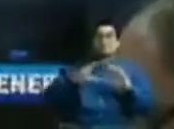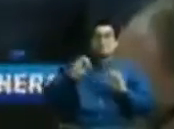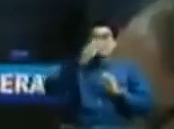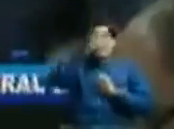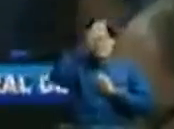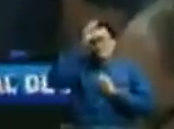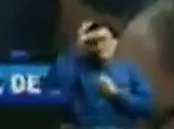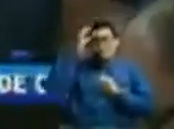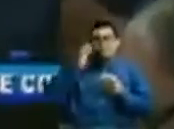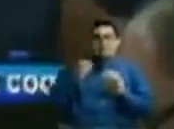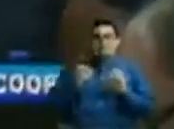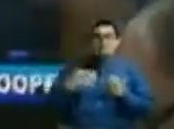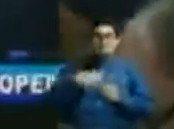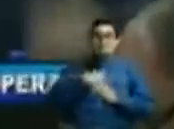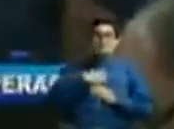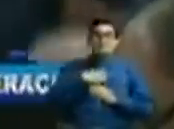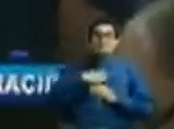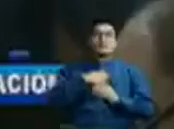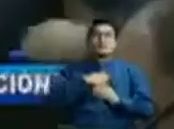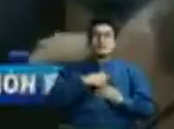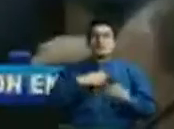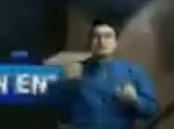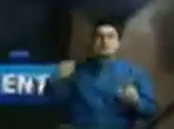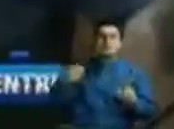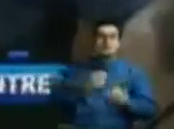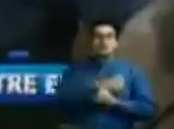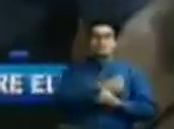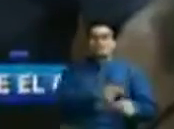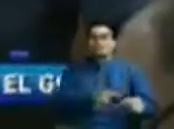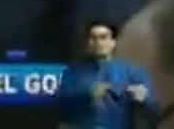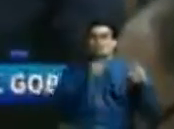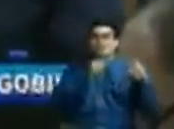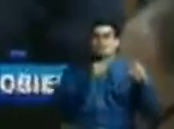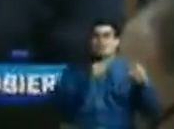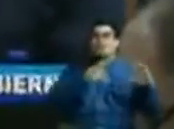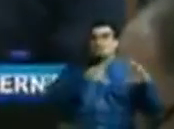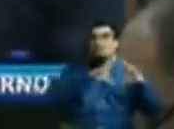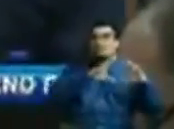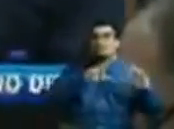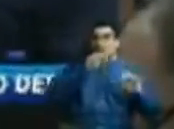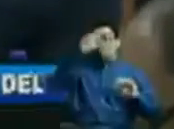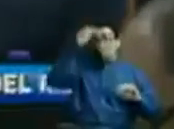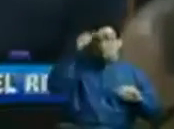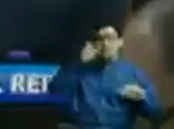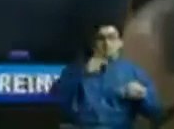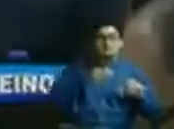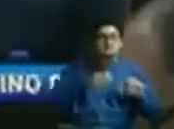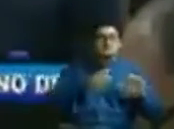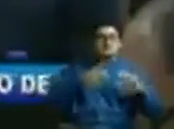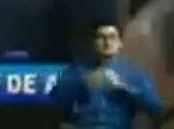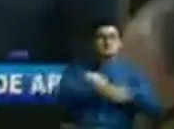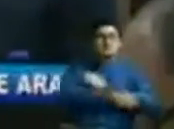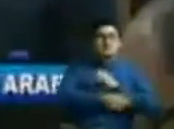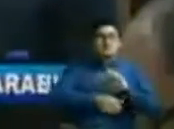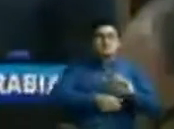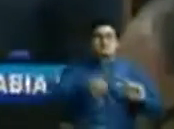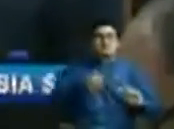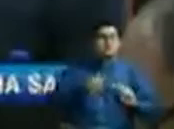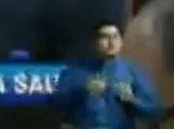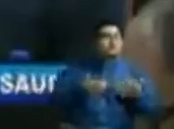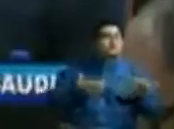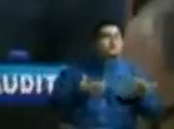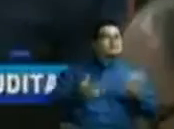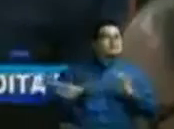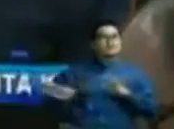creyeron que por la vía de un golpe facto de Estado se iban a hacer de Nicaragua como que fuera